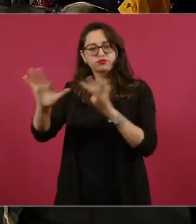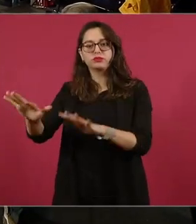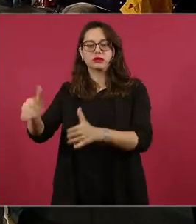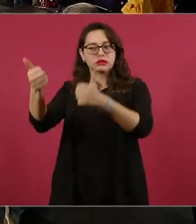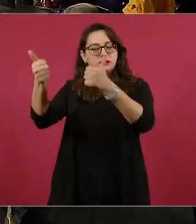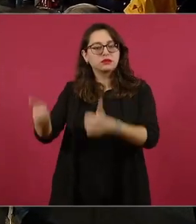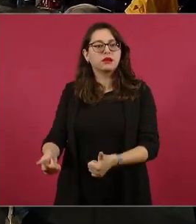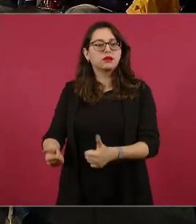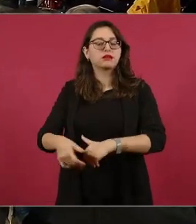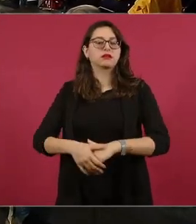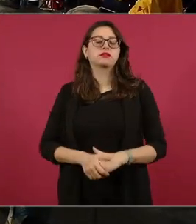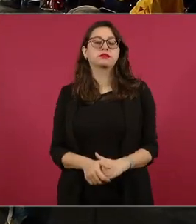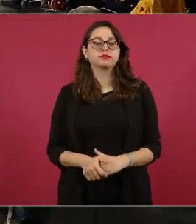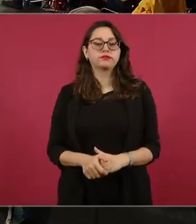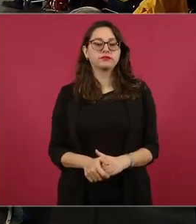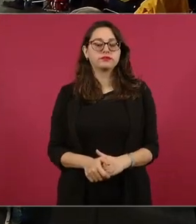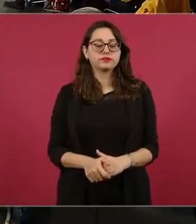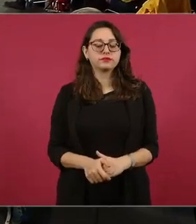Y